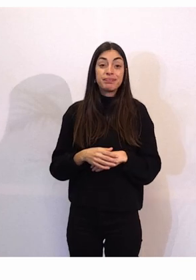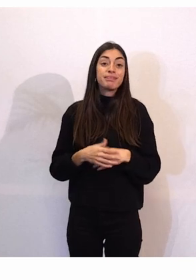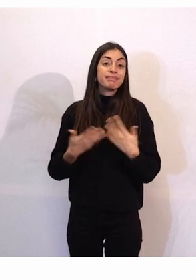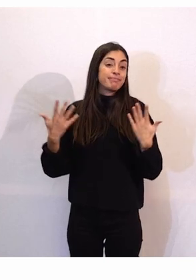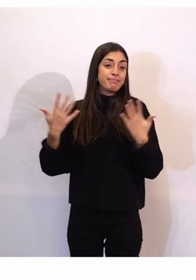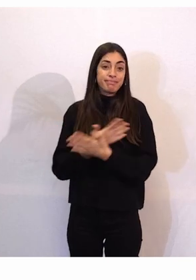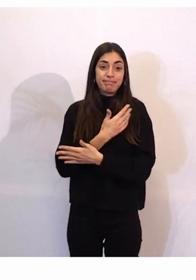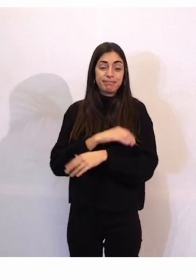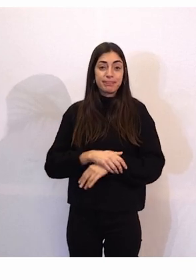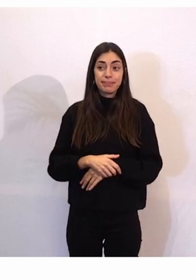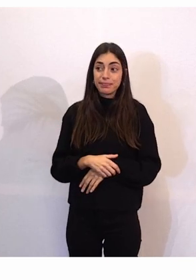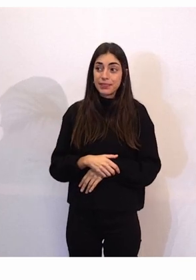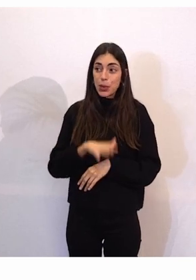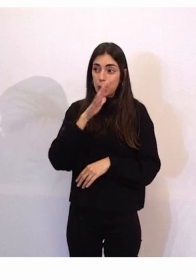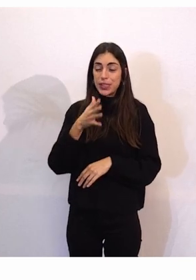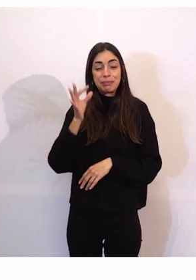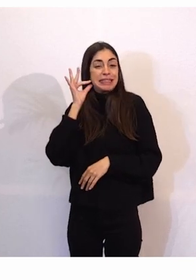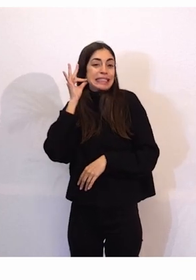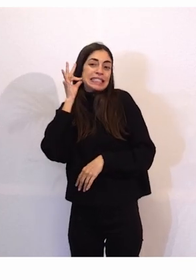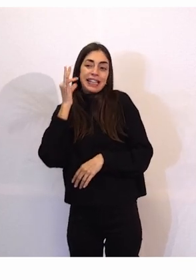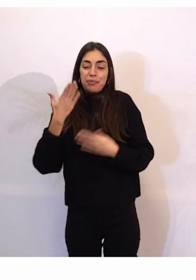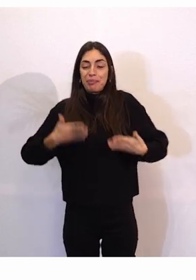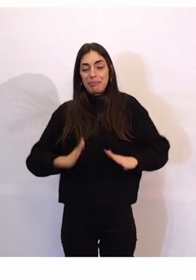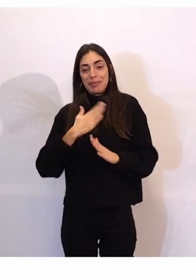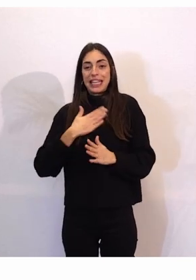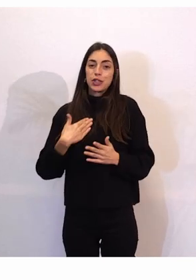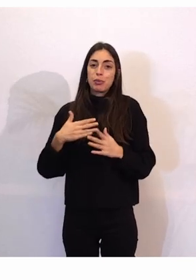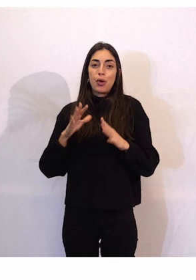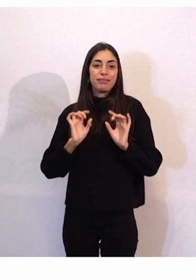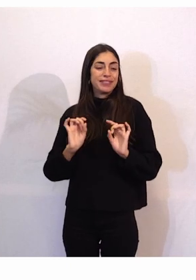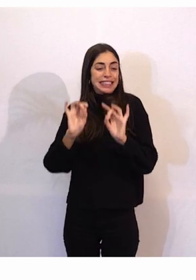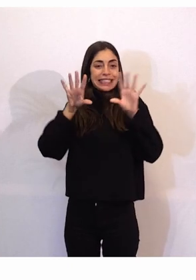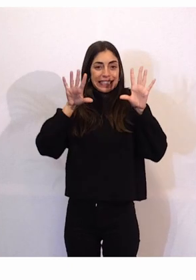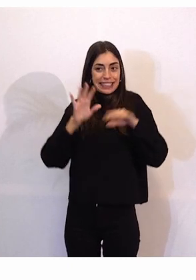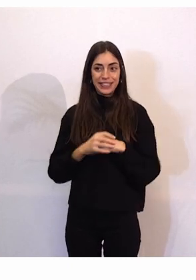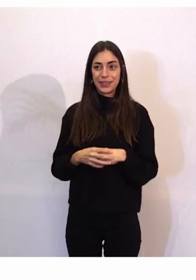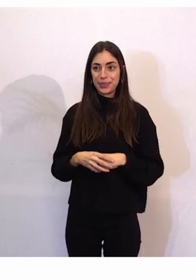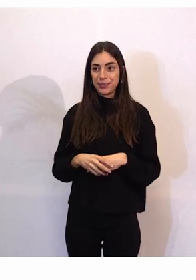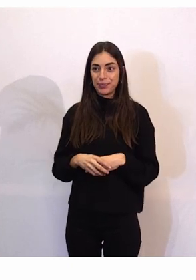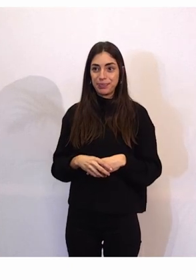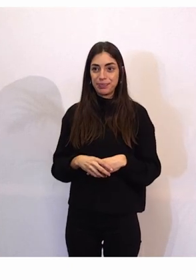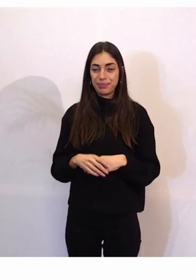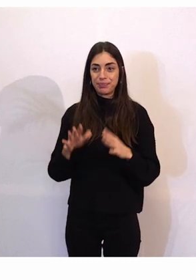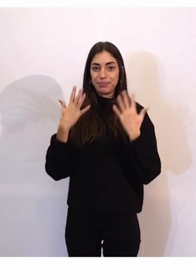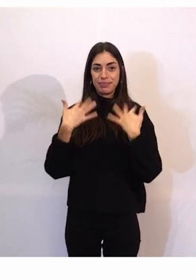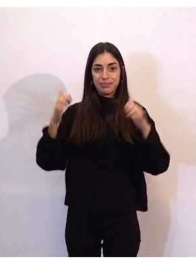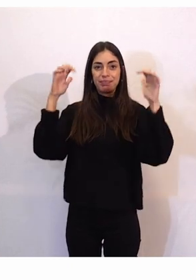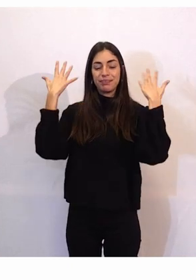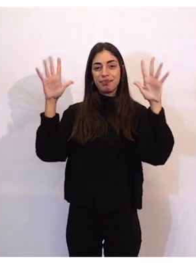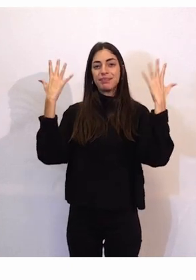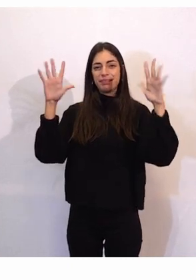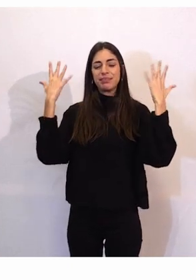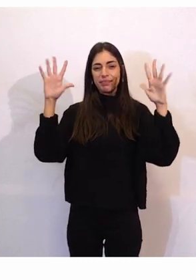fastidió. Mi chica es que es muy fina, hija. Le vamos a hacer. Es muy fina. ¿Verdad que sí? Y a ella le gusta.